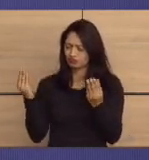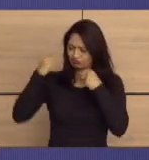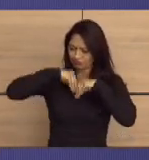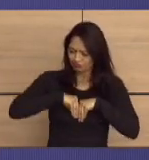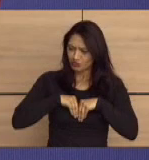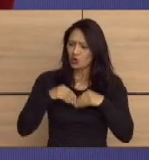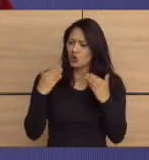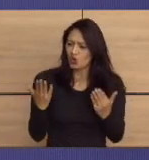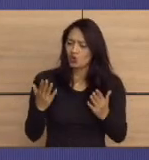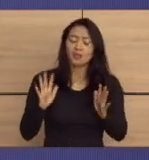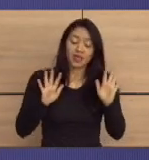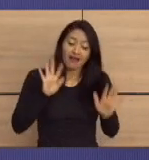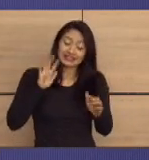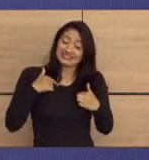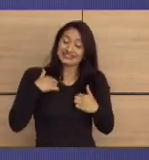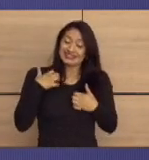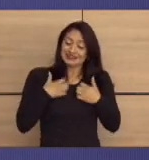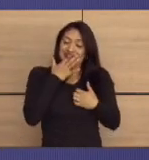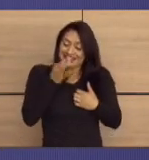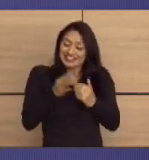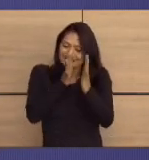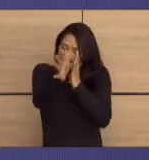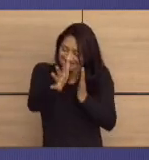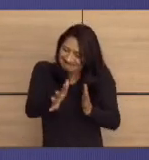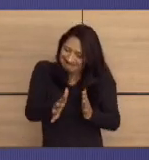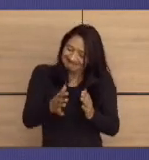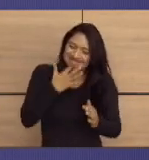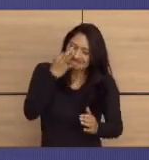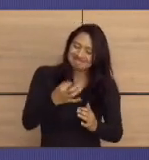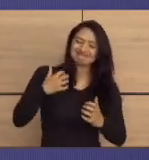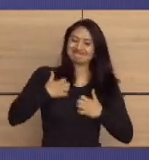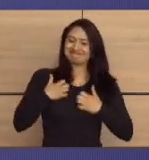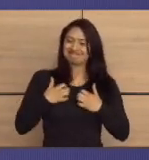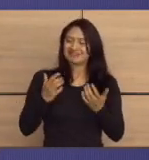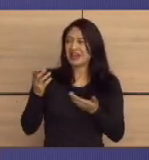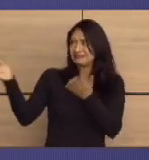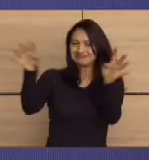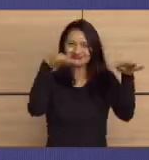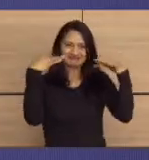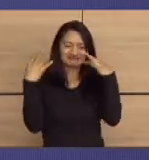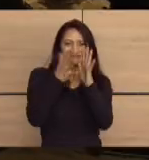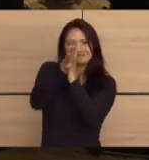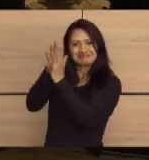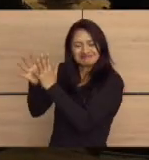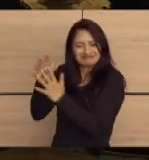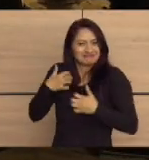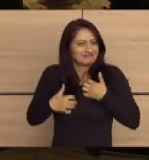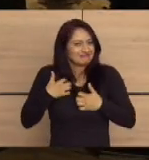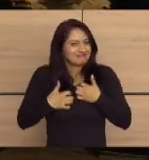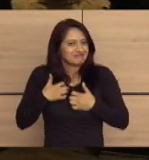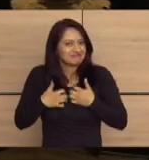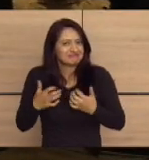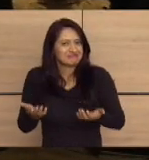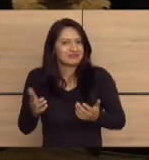porque a mí me da mucho miedo, y lo digo de frente, un poco aprovechando la circunstancia, que con